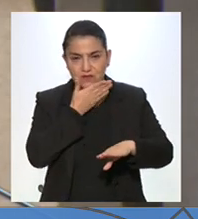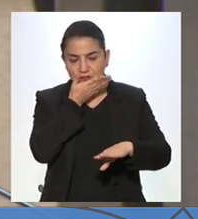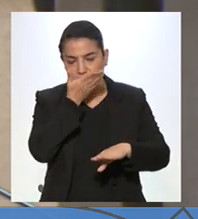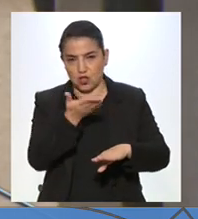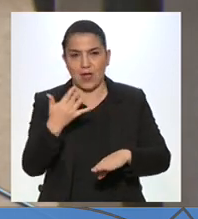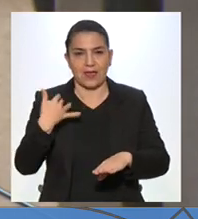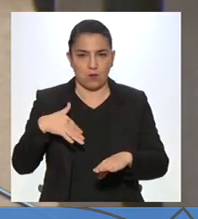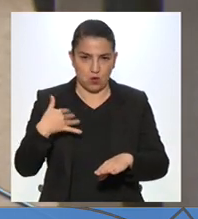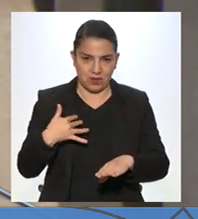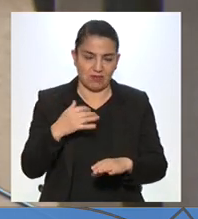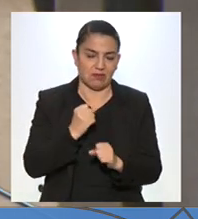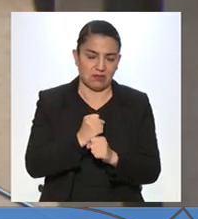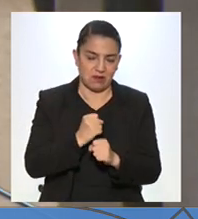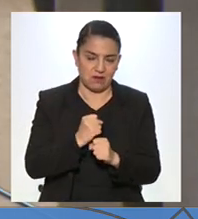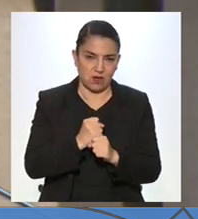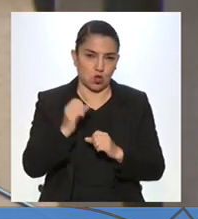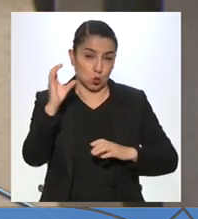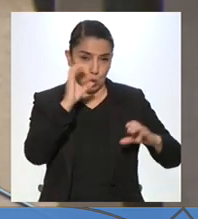de actividad.